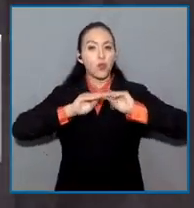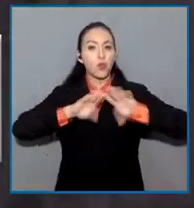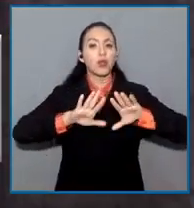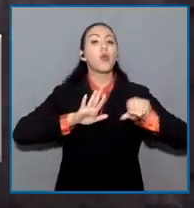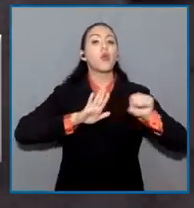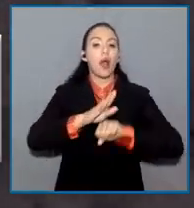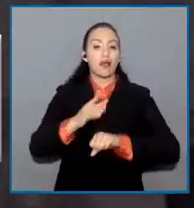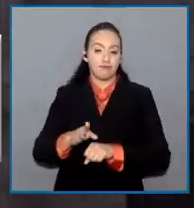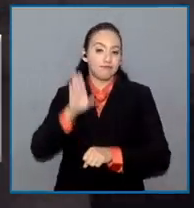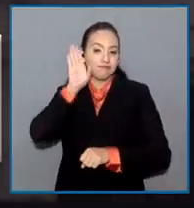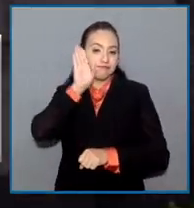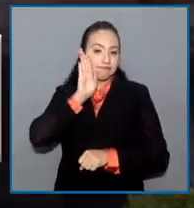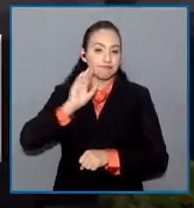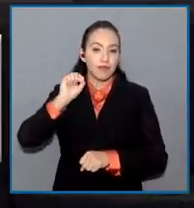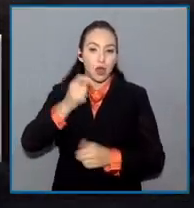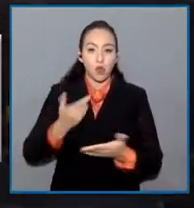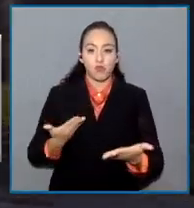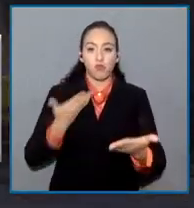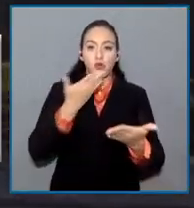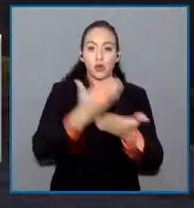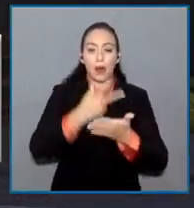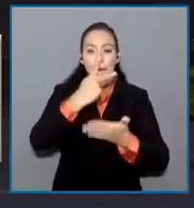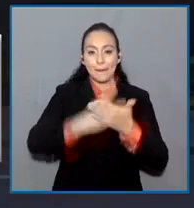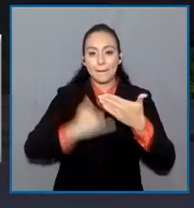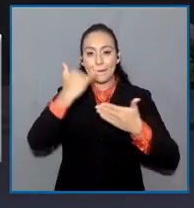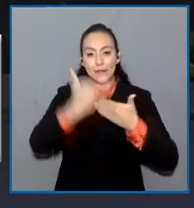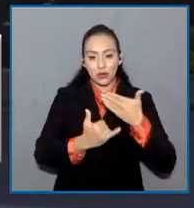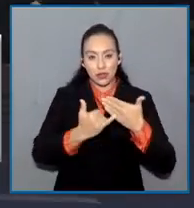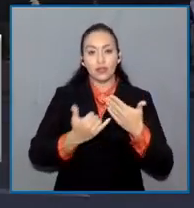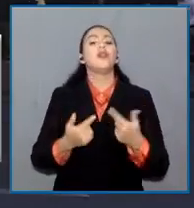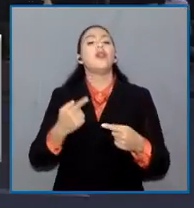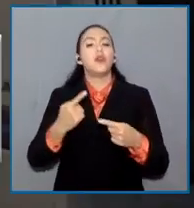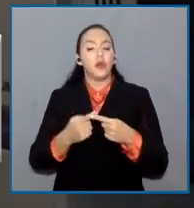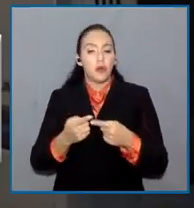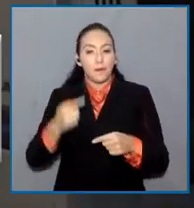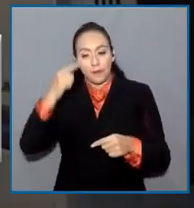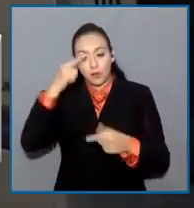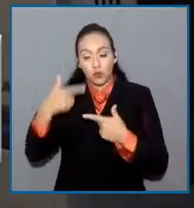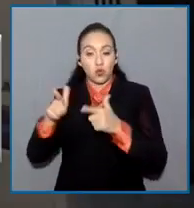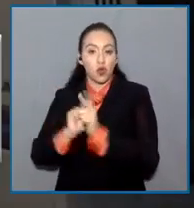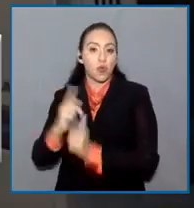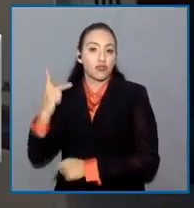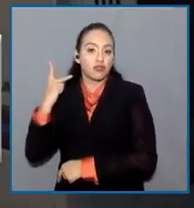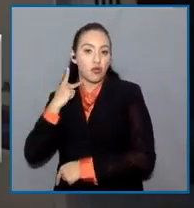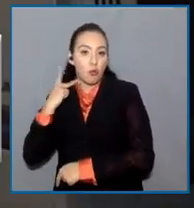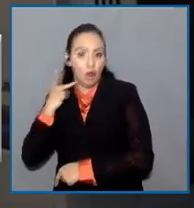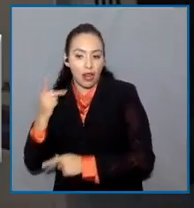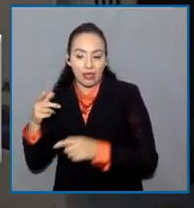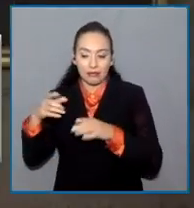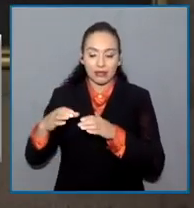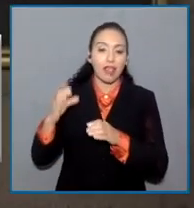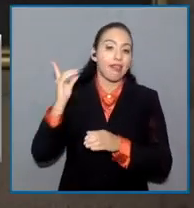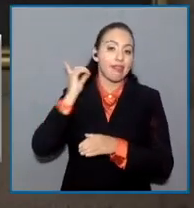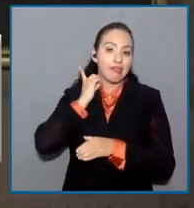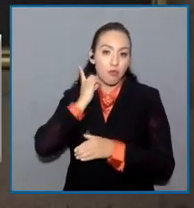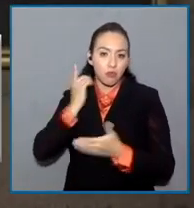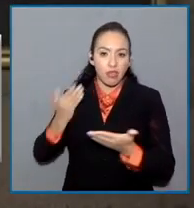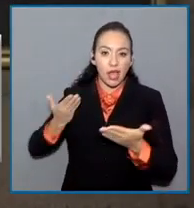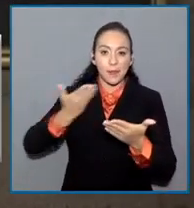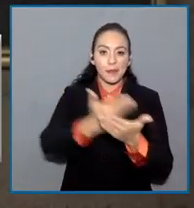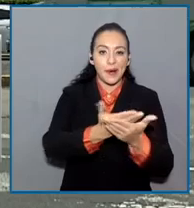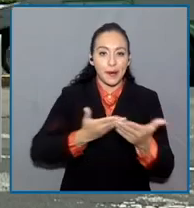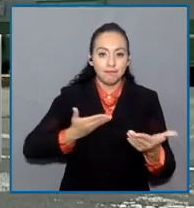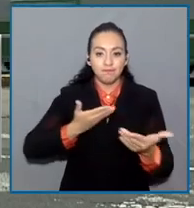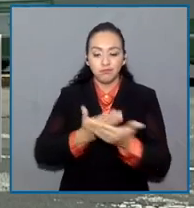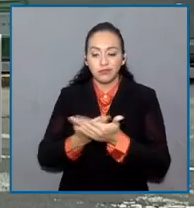las acciones de inconstitucionalidad promovidas por partidos políticos, así como por diputadas y diputados de congresos locales, contra